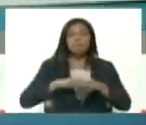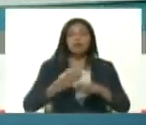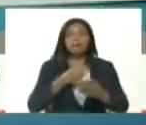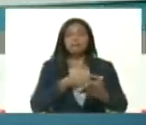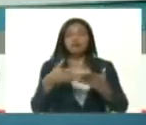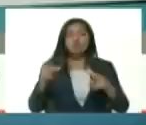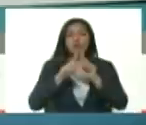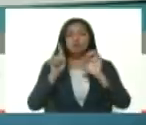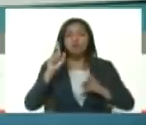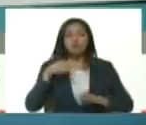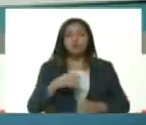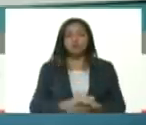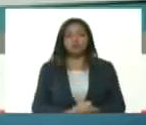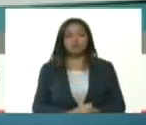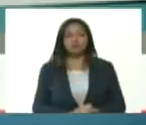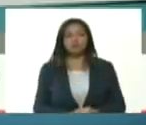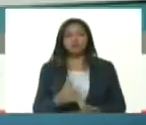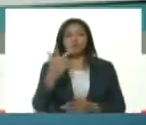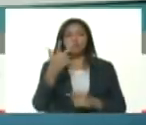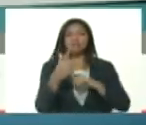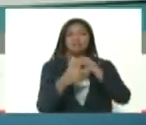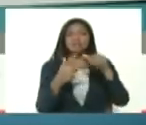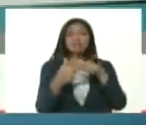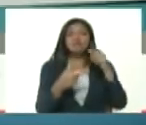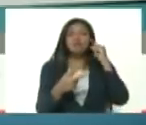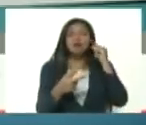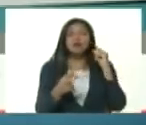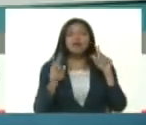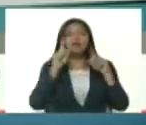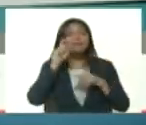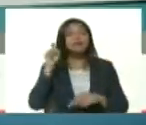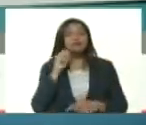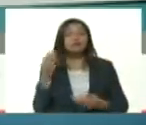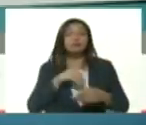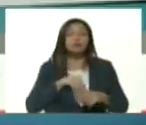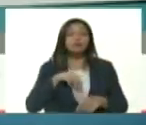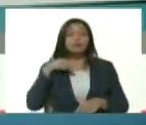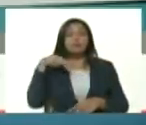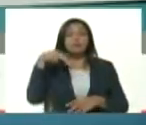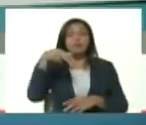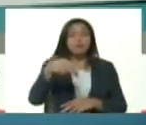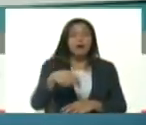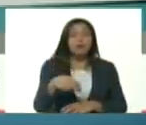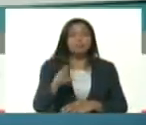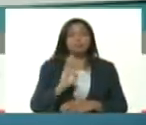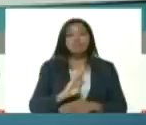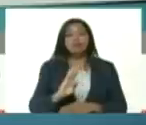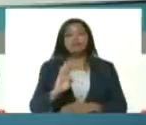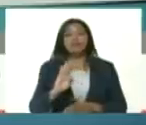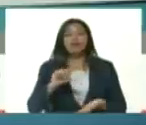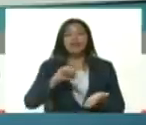miles. 3 mujeres embarazadas regresaron a pie desde Bogotá.